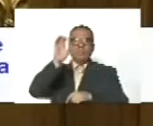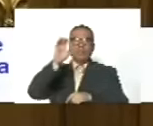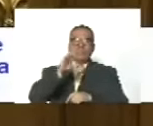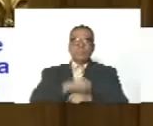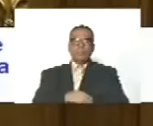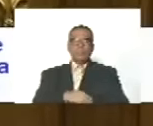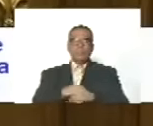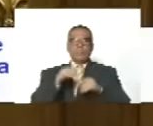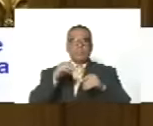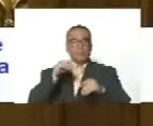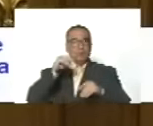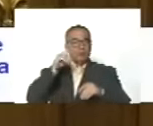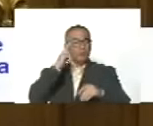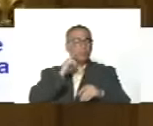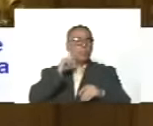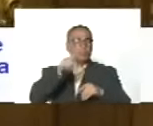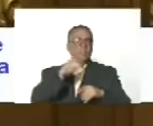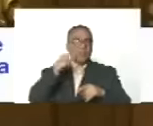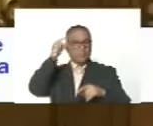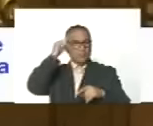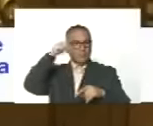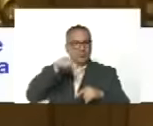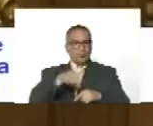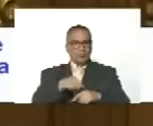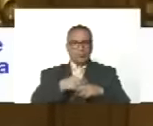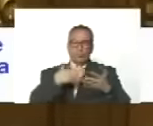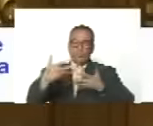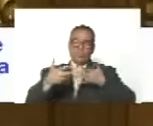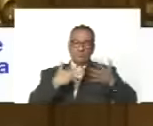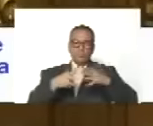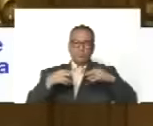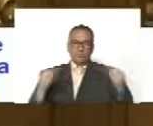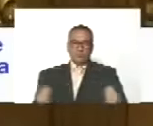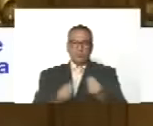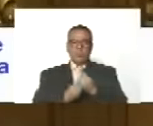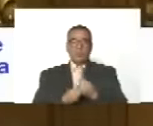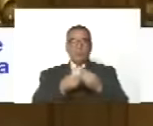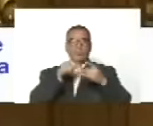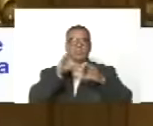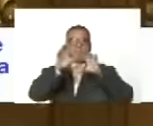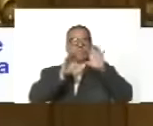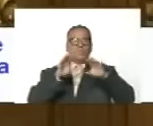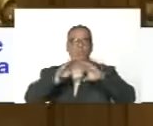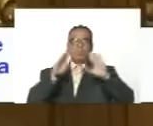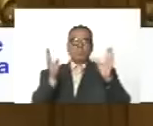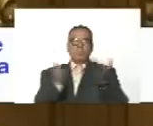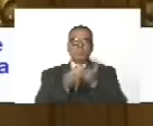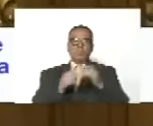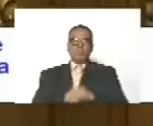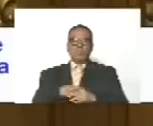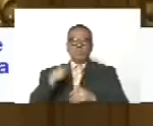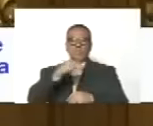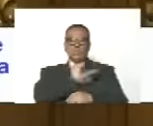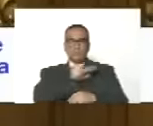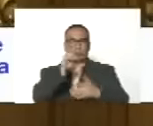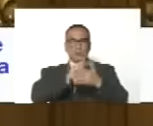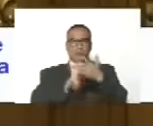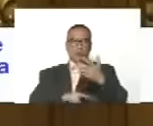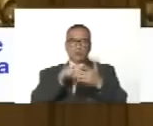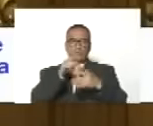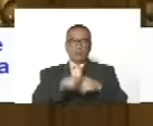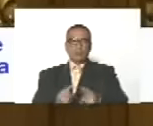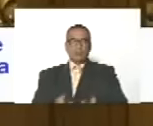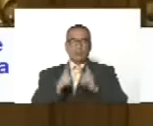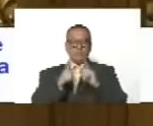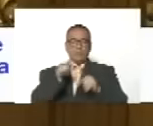política bolivariana de paz, y que hoy en día compartimos junto con otras naciones del mundo. Así que voy a leer, pido